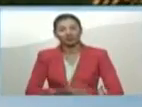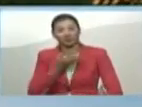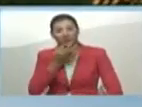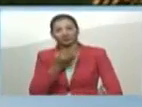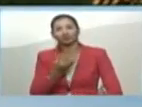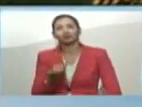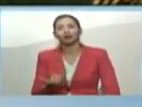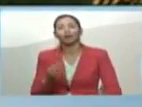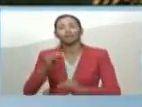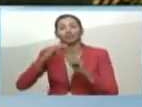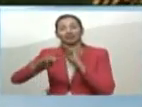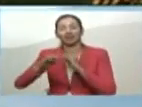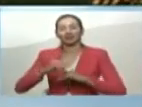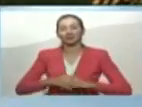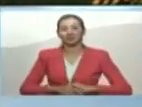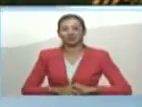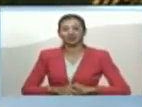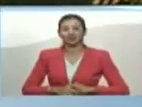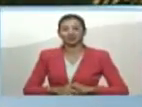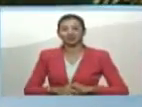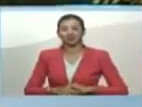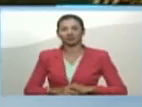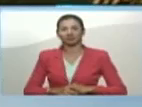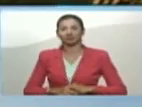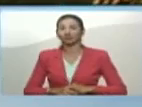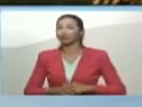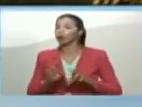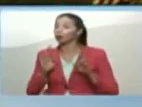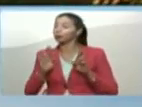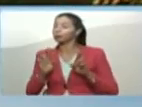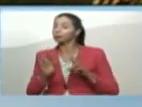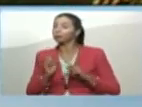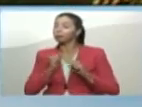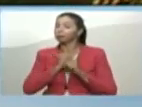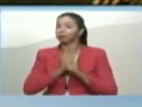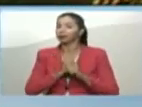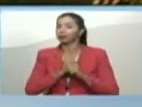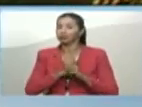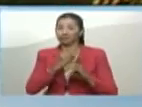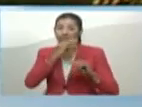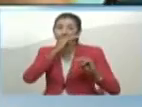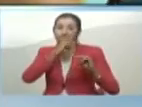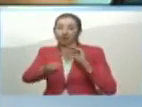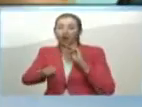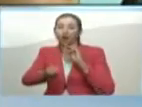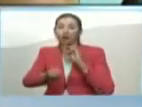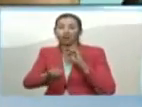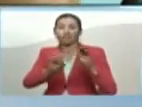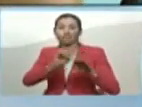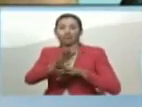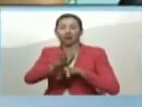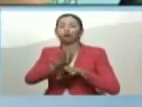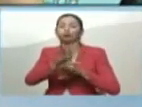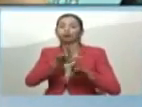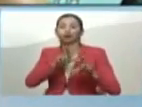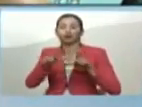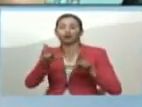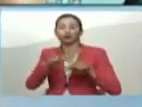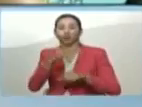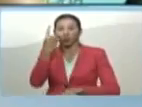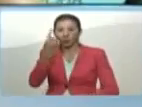Vamos a enviar el mensaje. Aspiro que en el primer envión salga el mensaje. A la una,